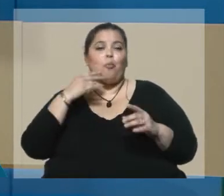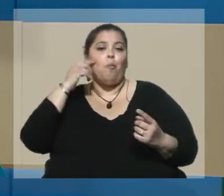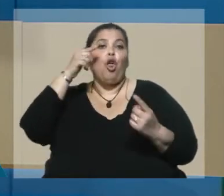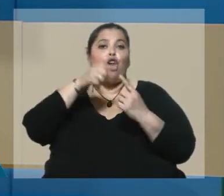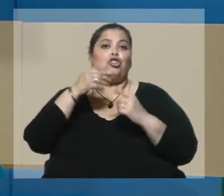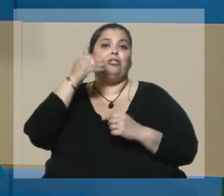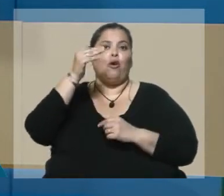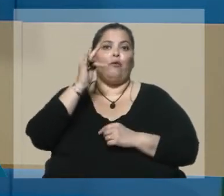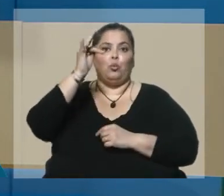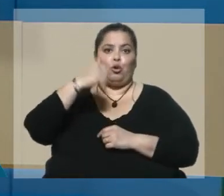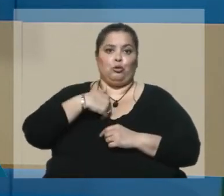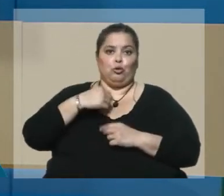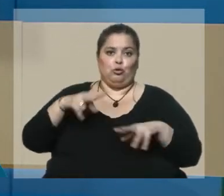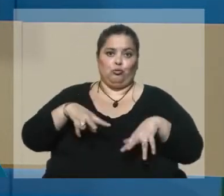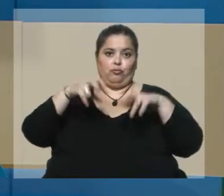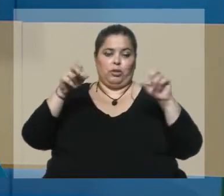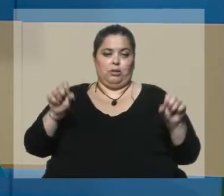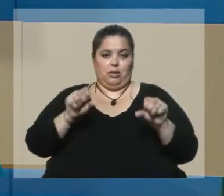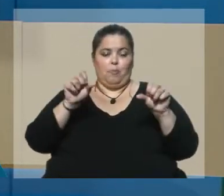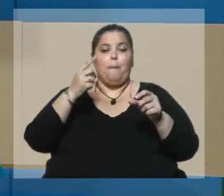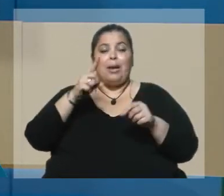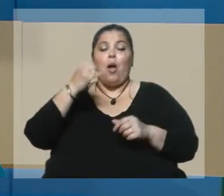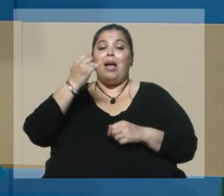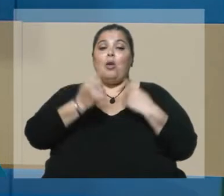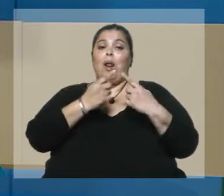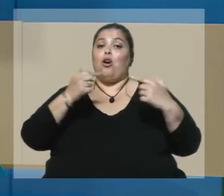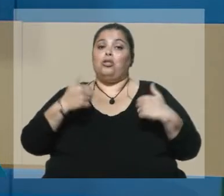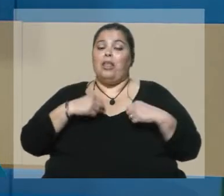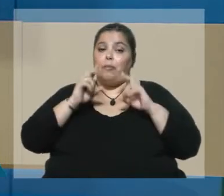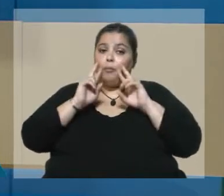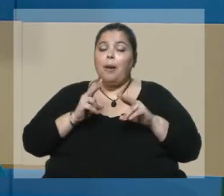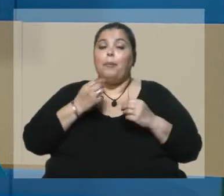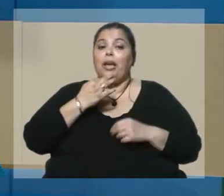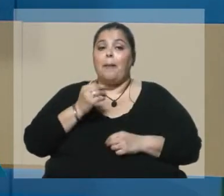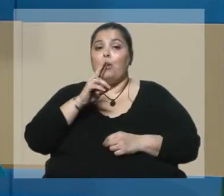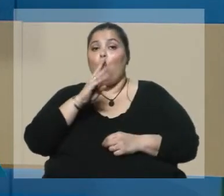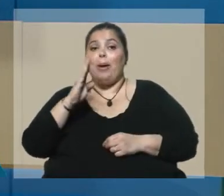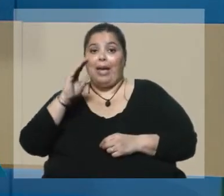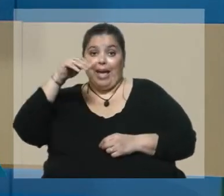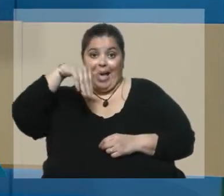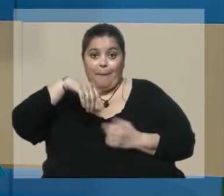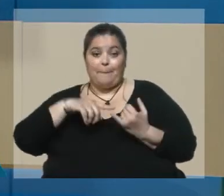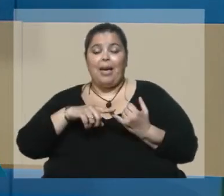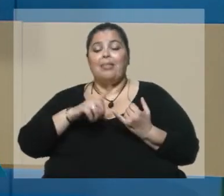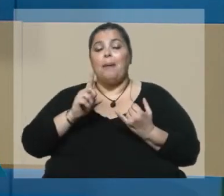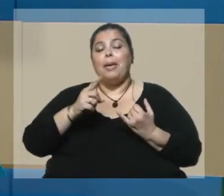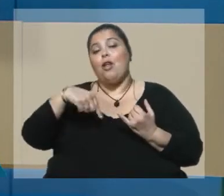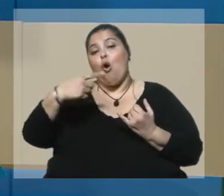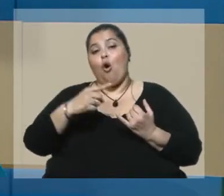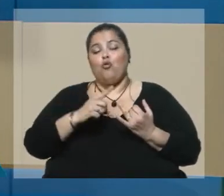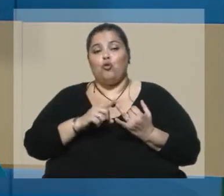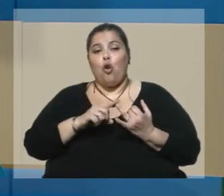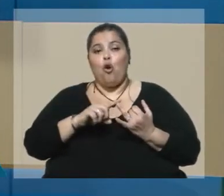que tener algunas Hay cosas a tener en cuenta por un lado tenemos el efecto pm Tenemos también algún efecto vinculado